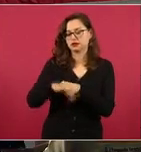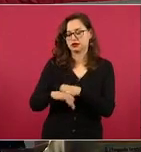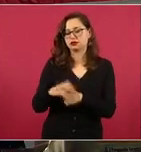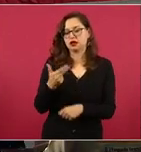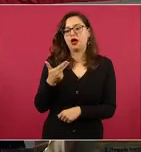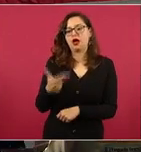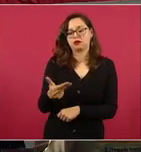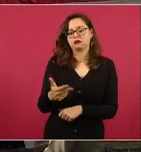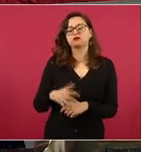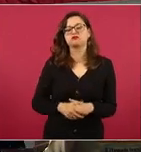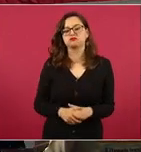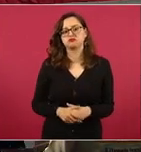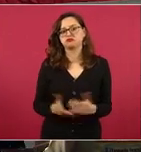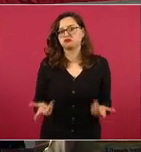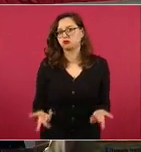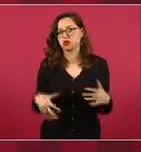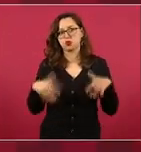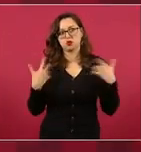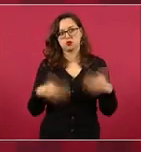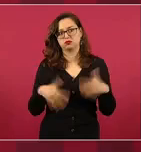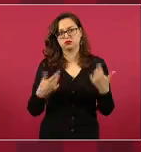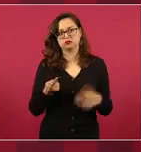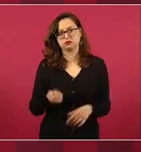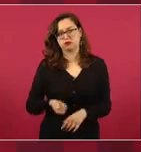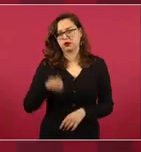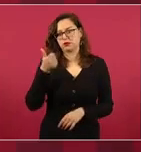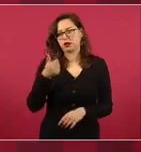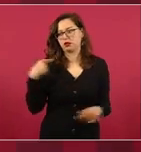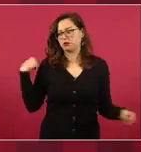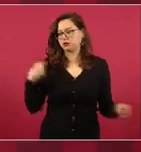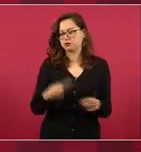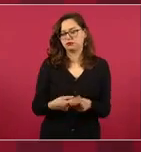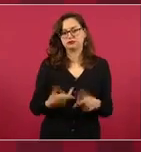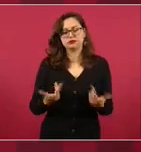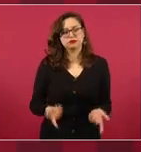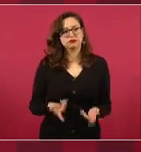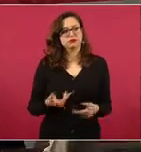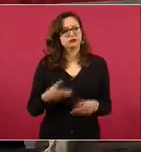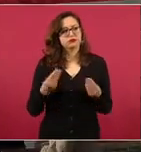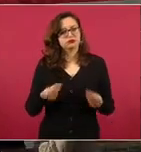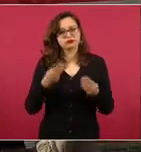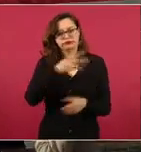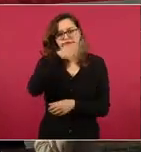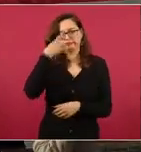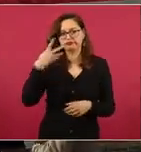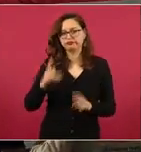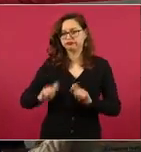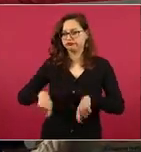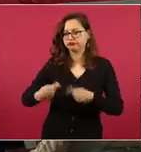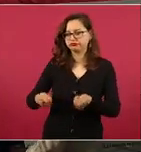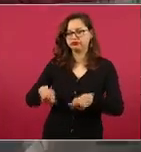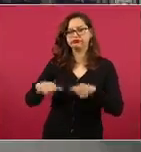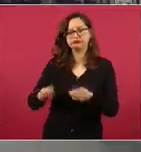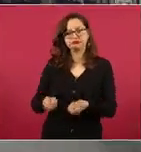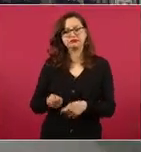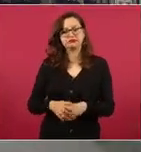lo cual sería el número más alto alcanzado por México en lo que va de este siglo. Es cuanto, gracias, señor presidente.